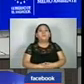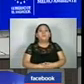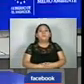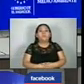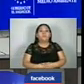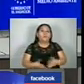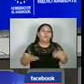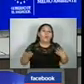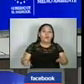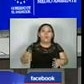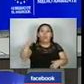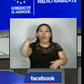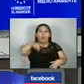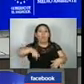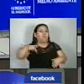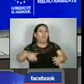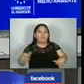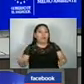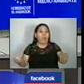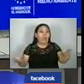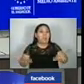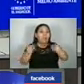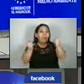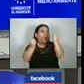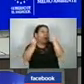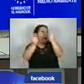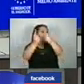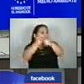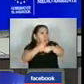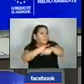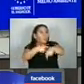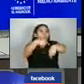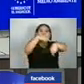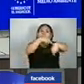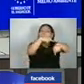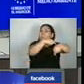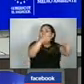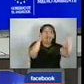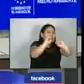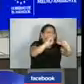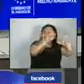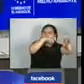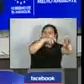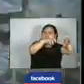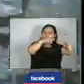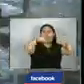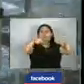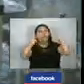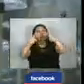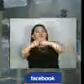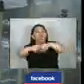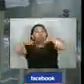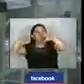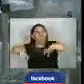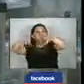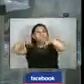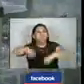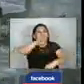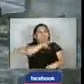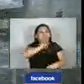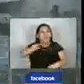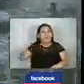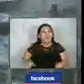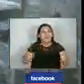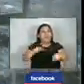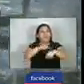Básicamente estamos en este momento de la transición a la época lluviosa, ¿qué significa esto? El Salvador se encuentra en la transición